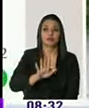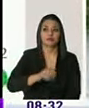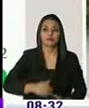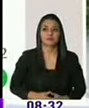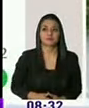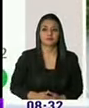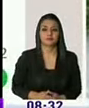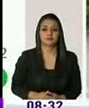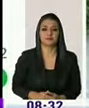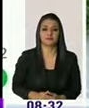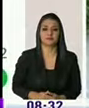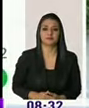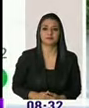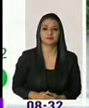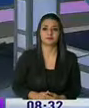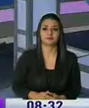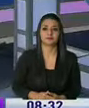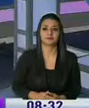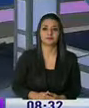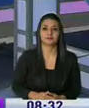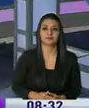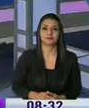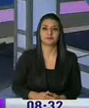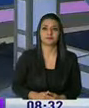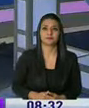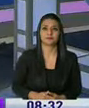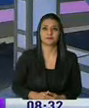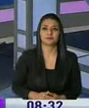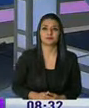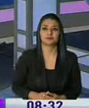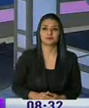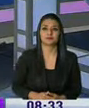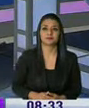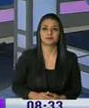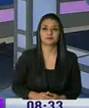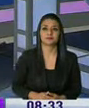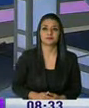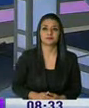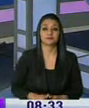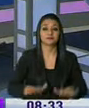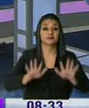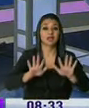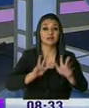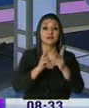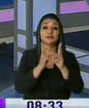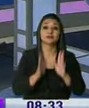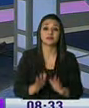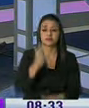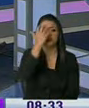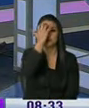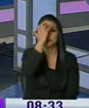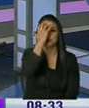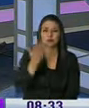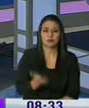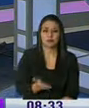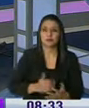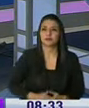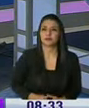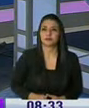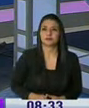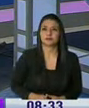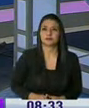información. En eso, ahí está, en eso pues están preocupados los vecinos. Claro, imagínate,